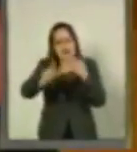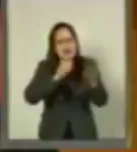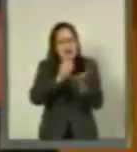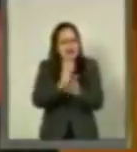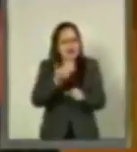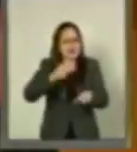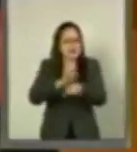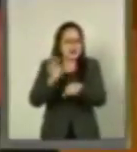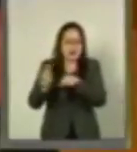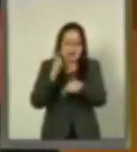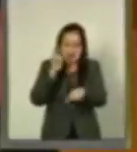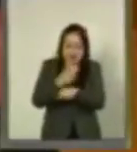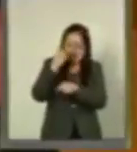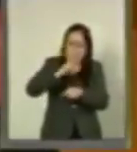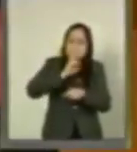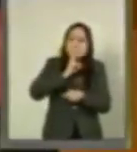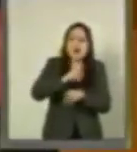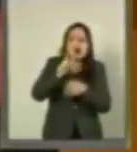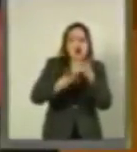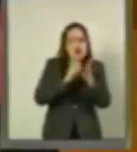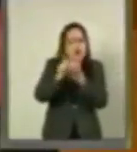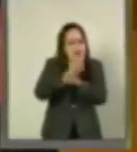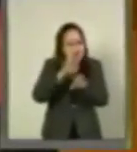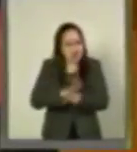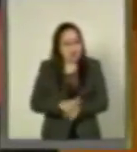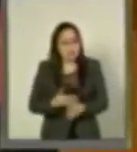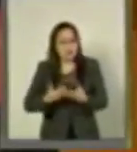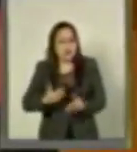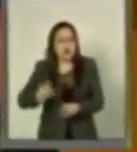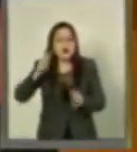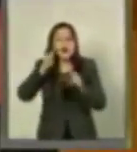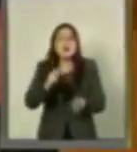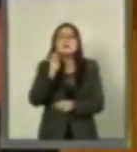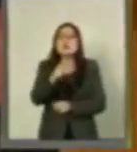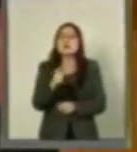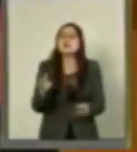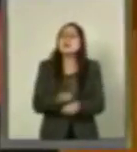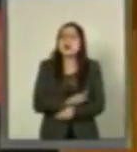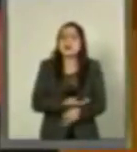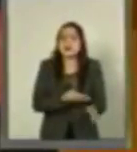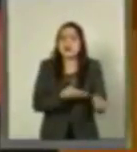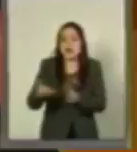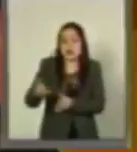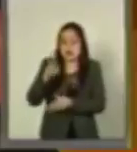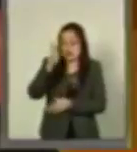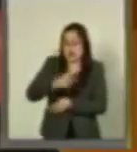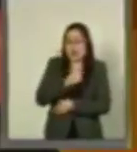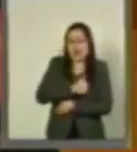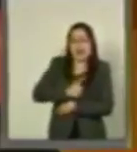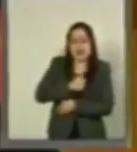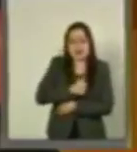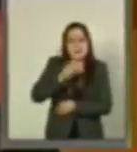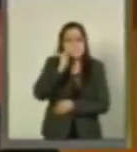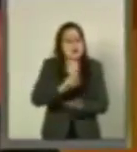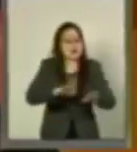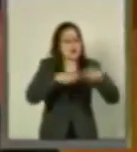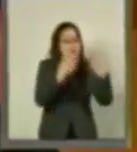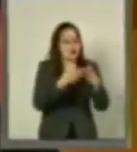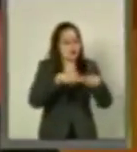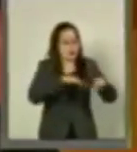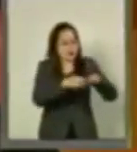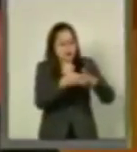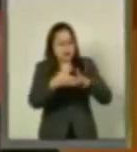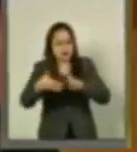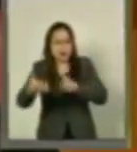de Administración Pública. Pero hoy observamos que se siguió, por desgracia, la misma estrategia,